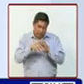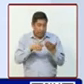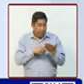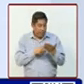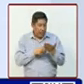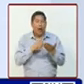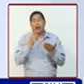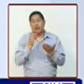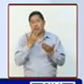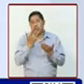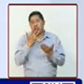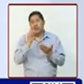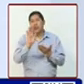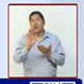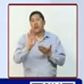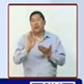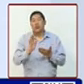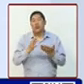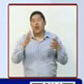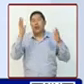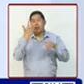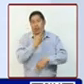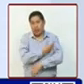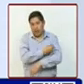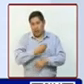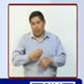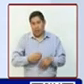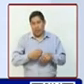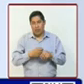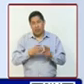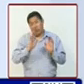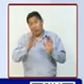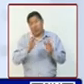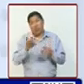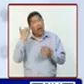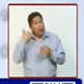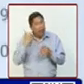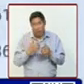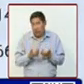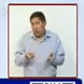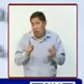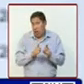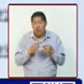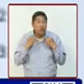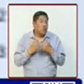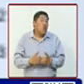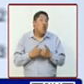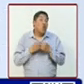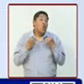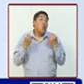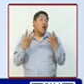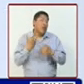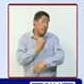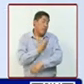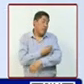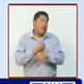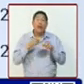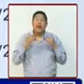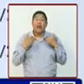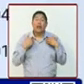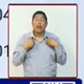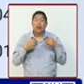va a corroborar estos mismos datos, los cuales muestran cuántas vacunas tiene